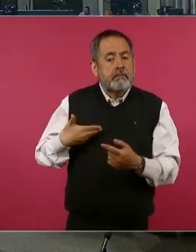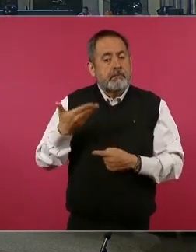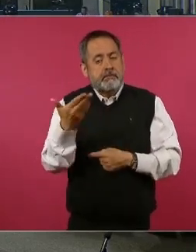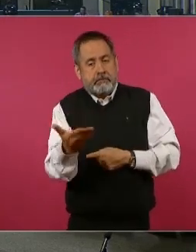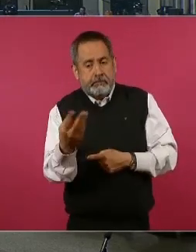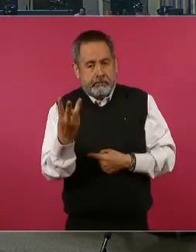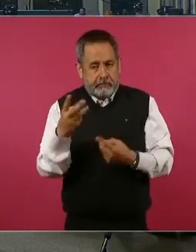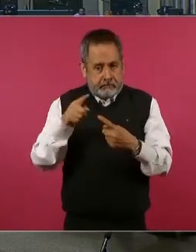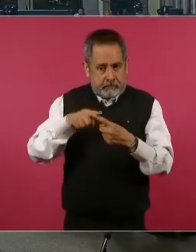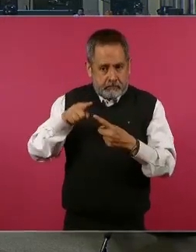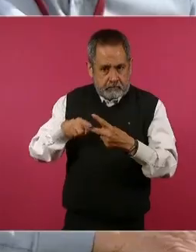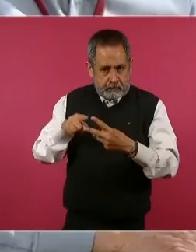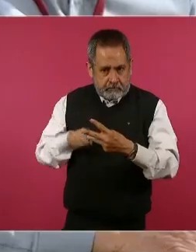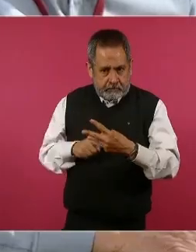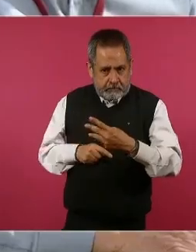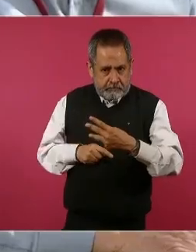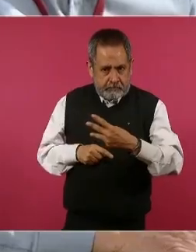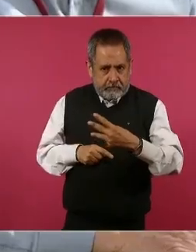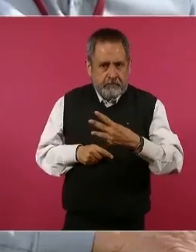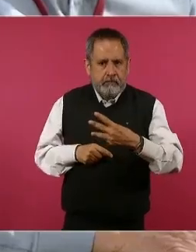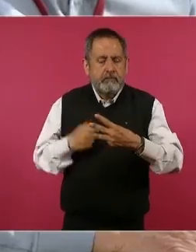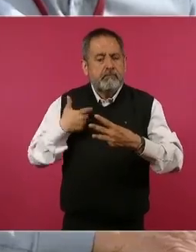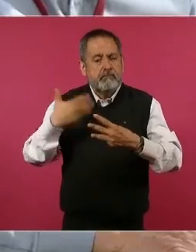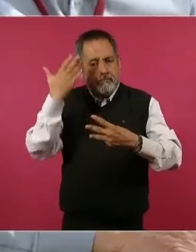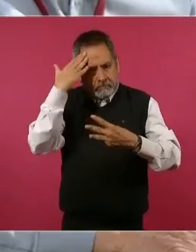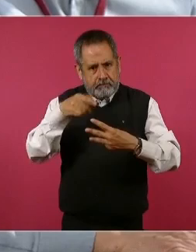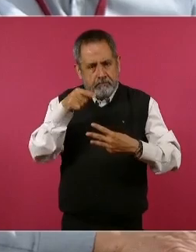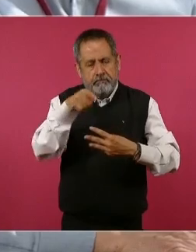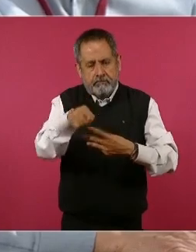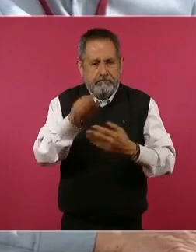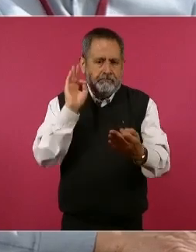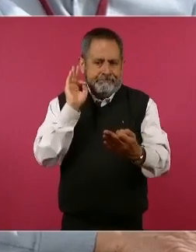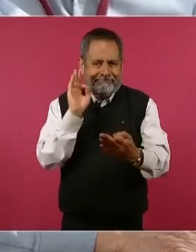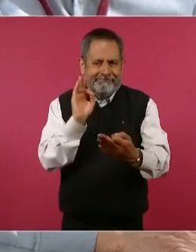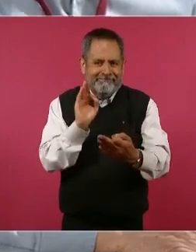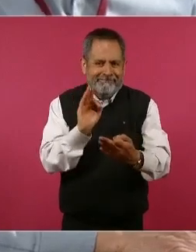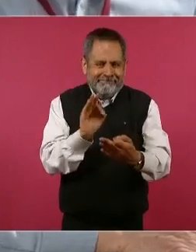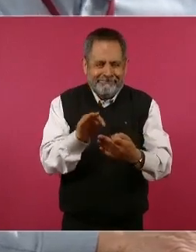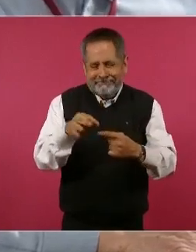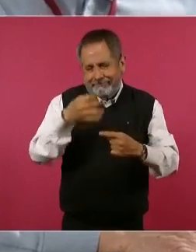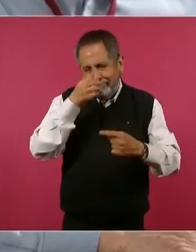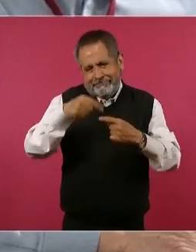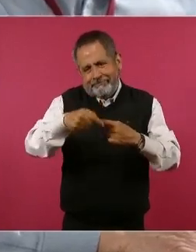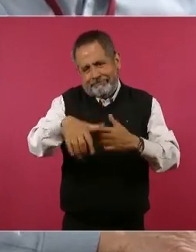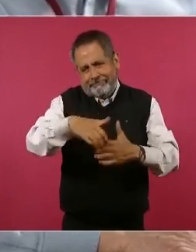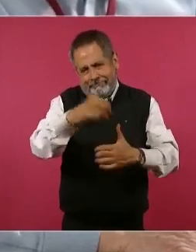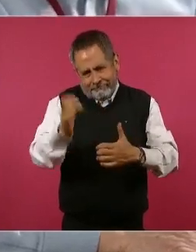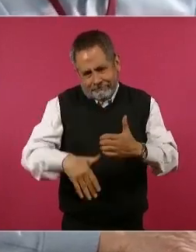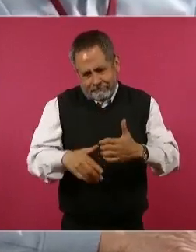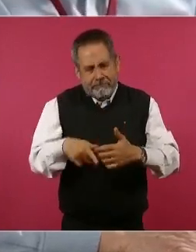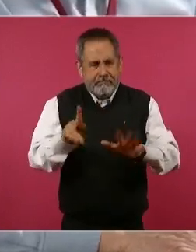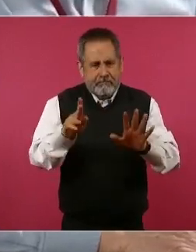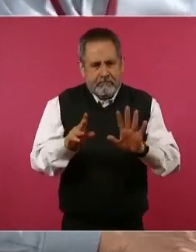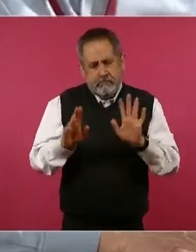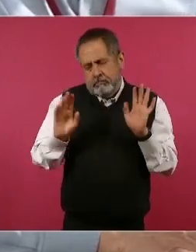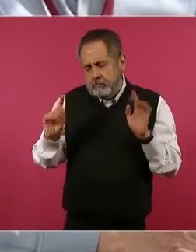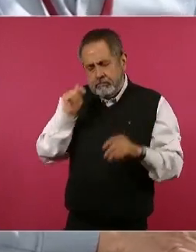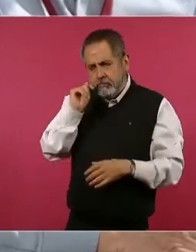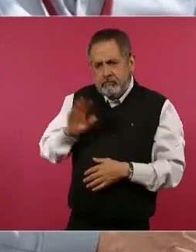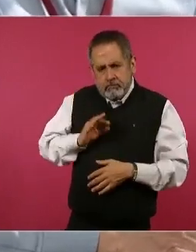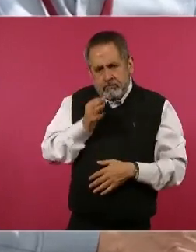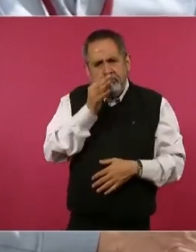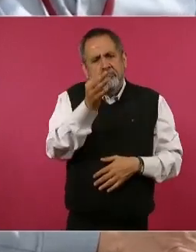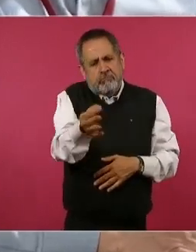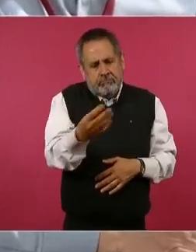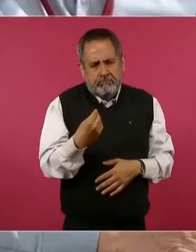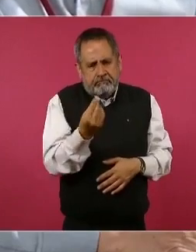peticiones. Señor presidente, sé que su cuenta regresiva ha comenzado en esta administración, pero no quería dejar de ponerlo